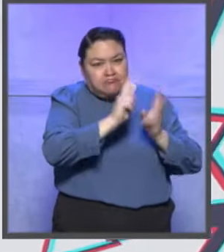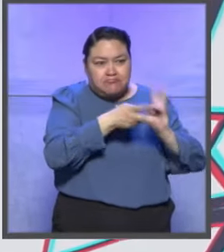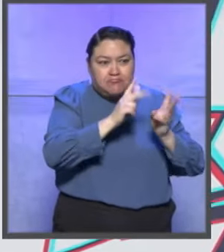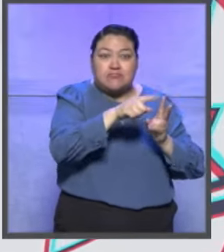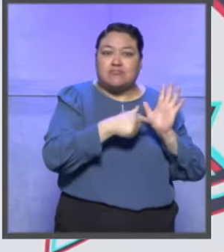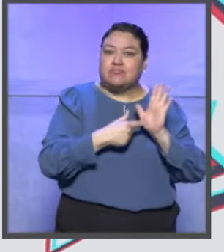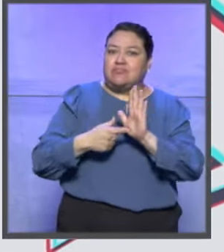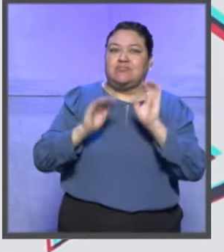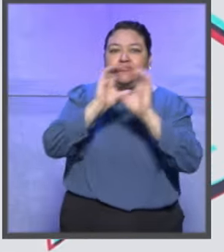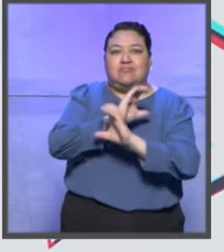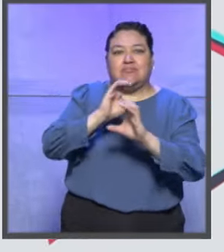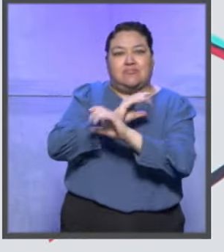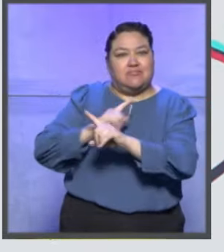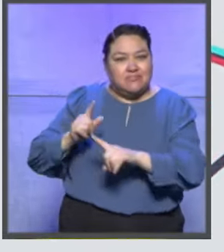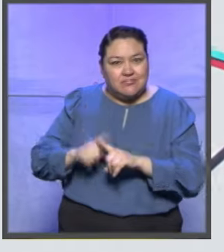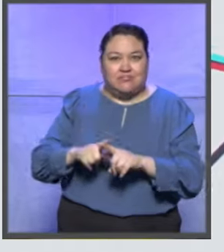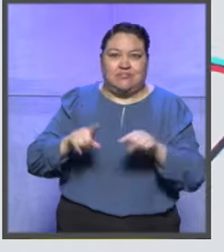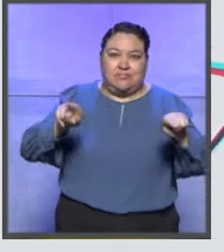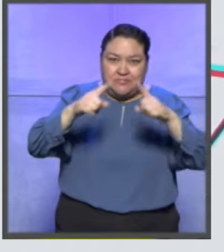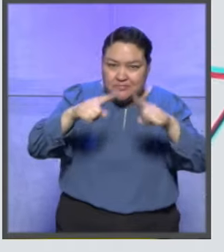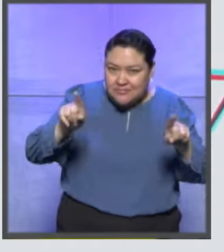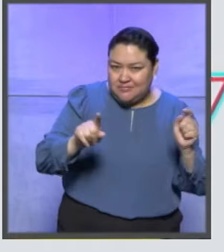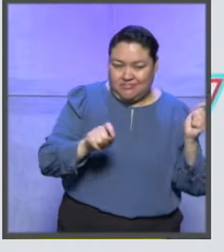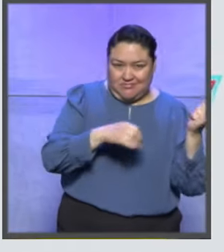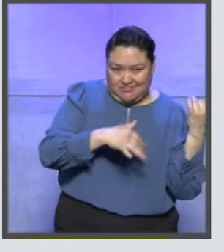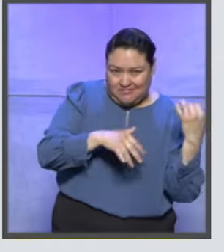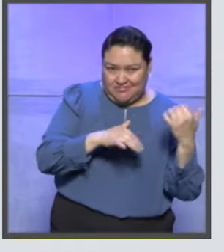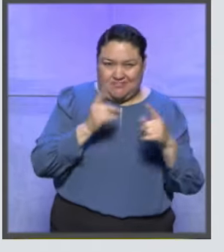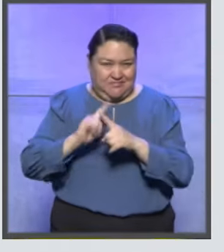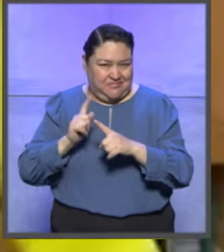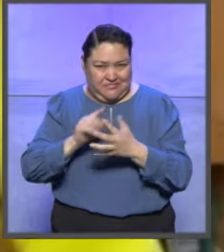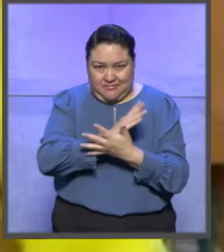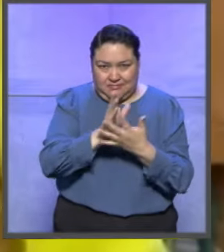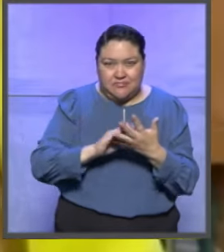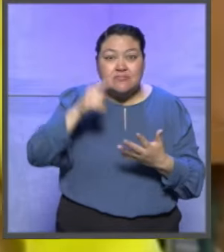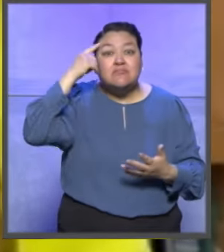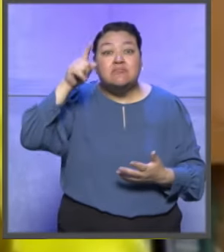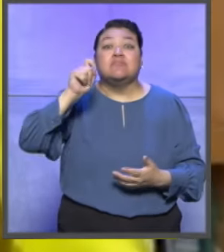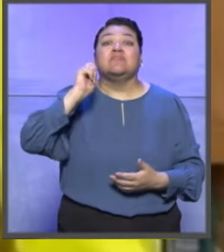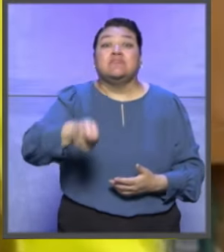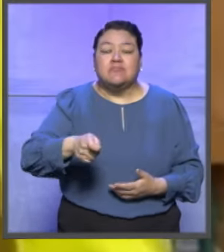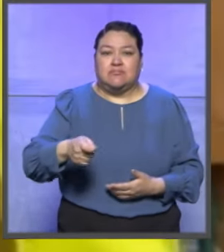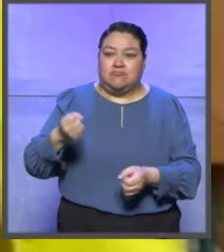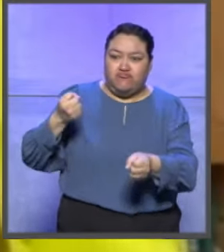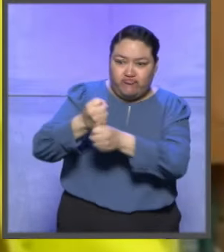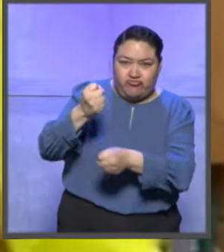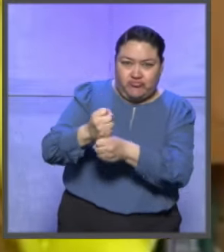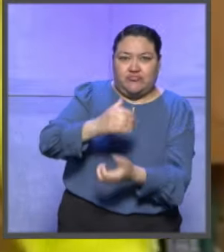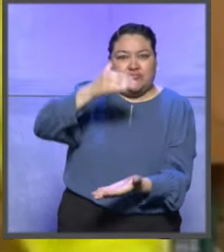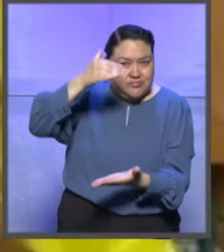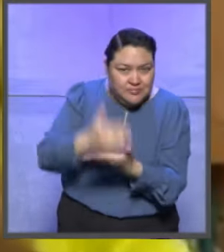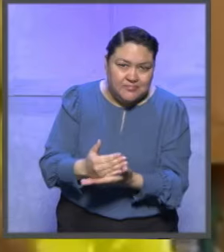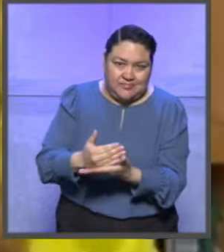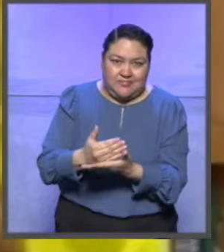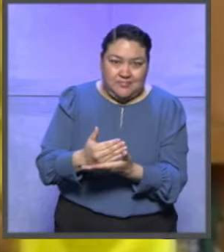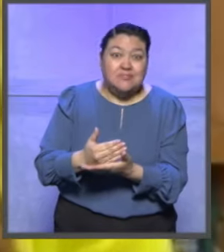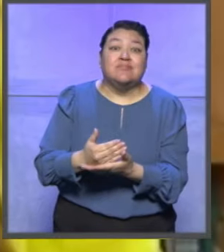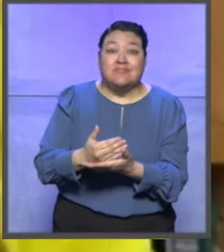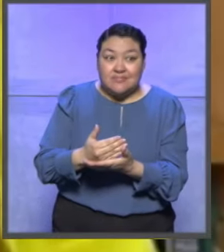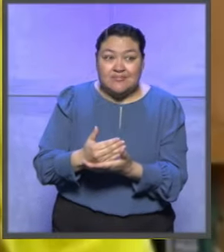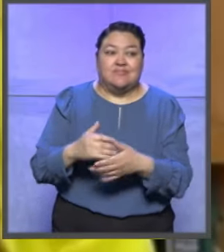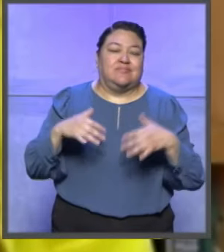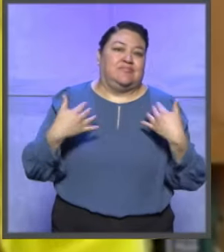muy talentosas, pues han hecho distintas canciones, música, ¿verdad?, para combatir y